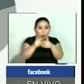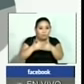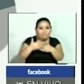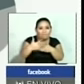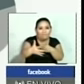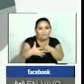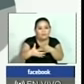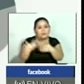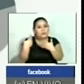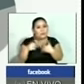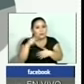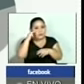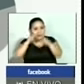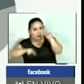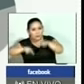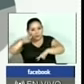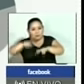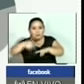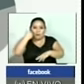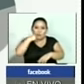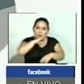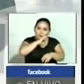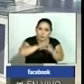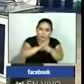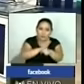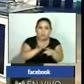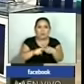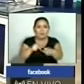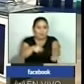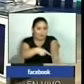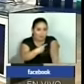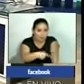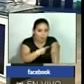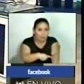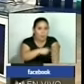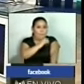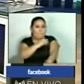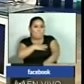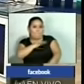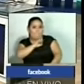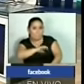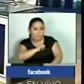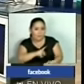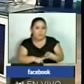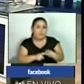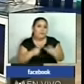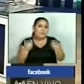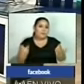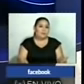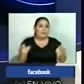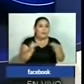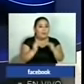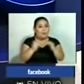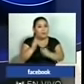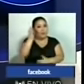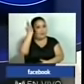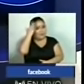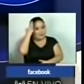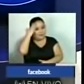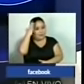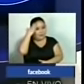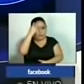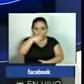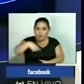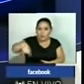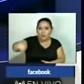se diagnostican enfermedades como, por ejemplo, la diabetes, la hipertensión, aunque también recordemos que